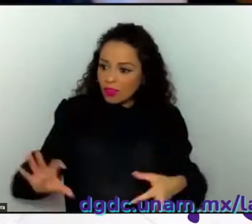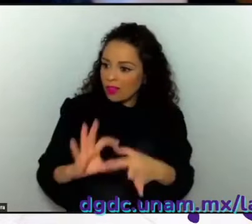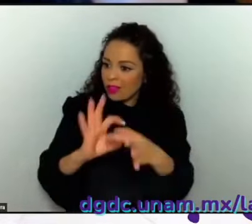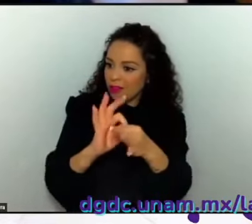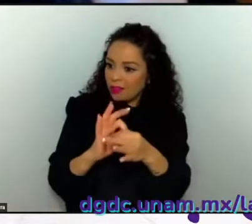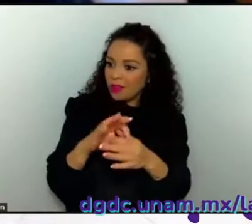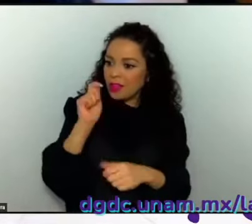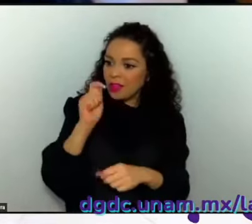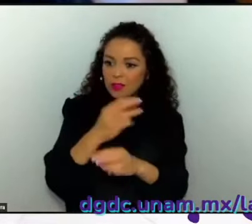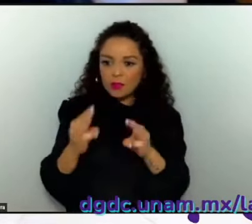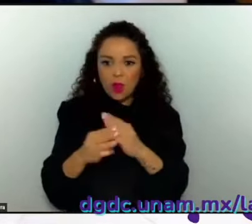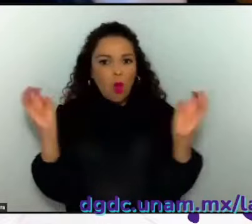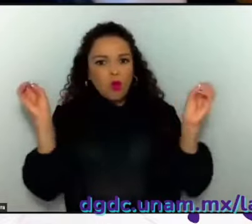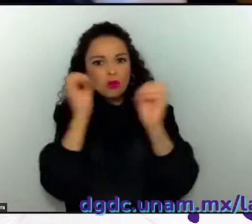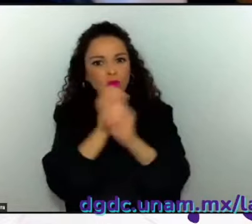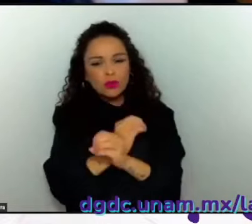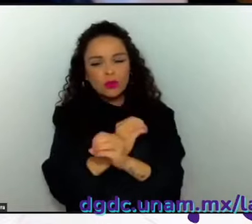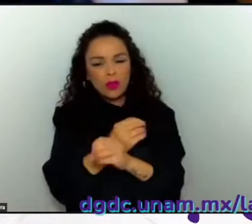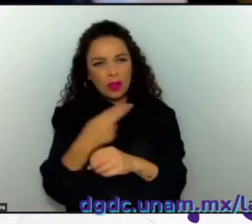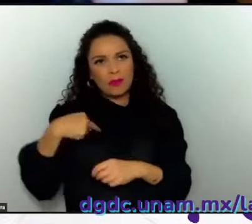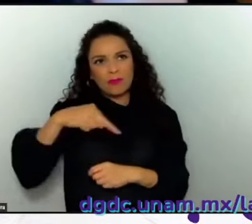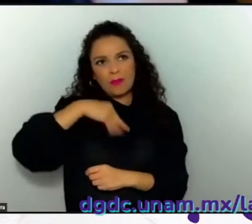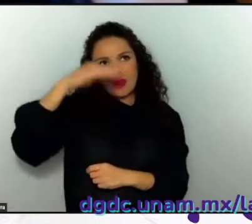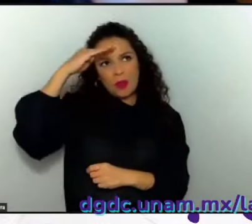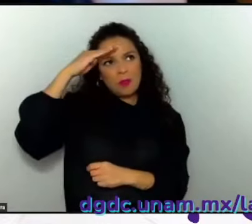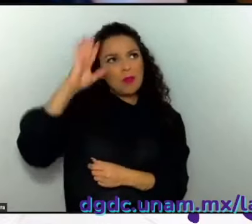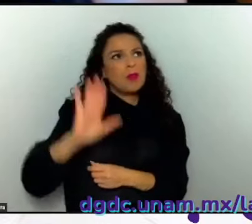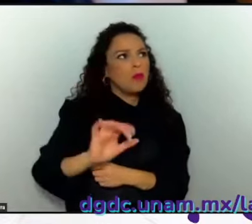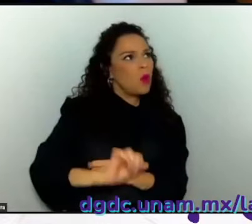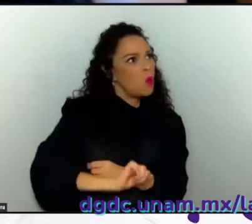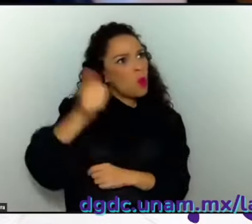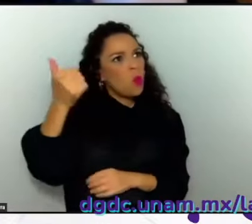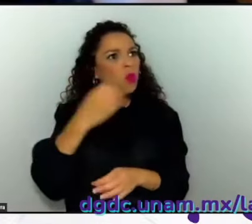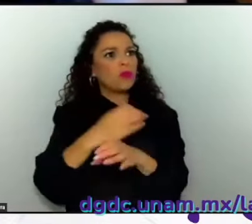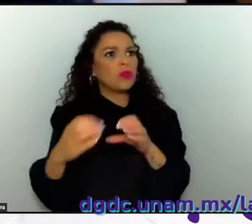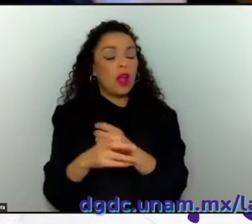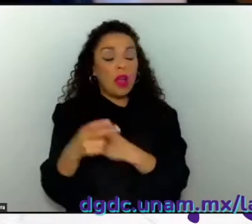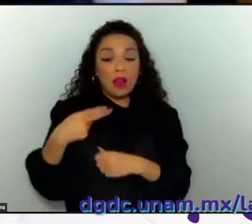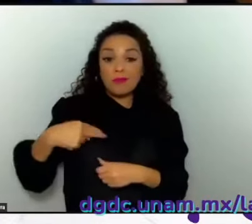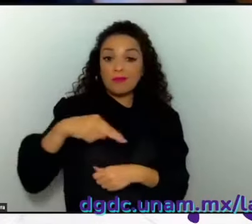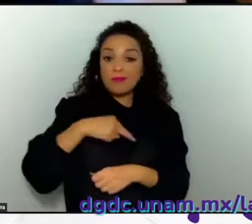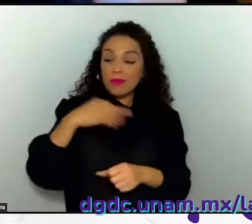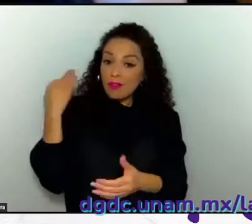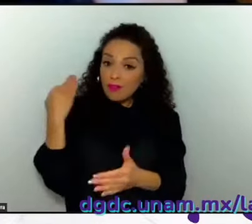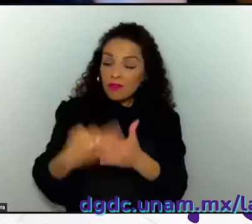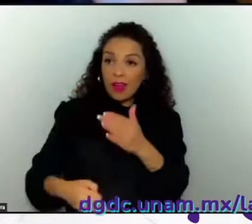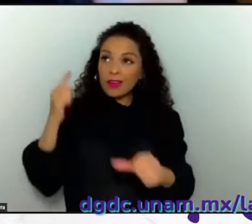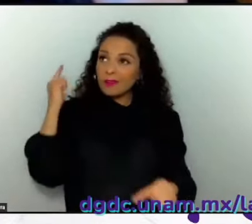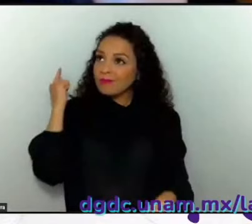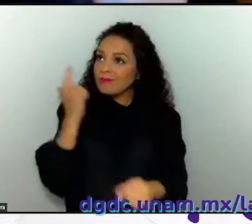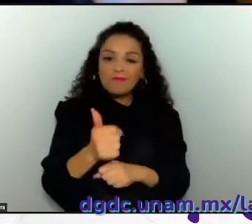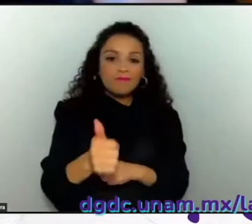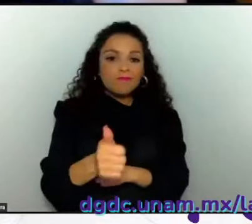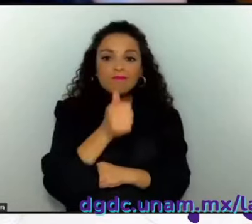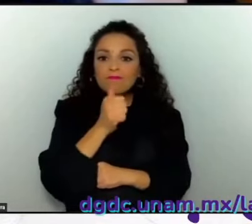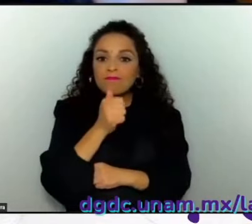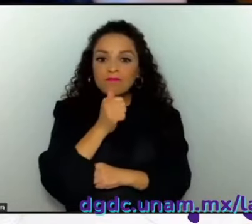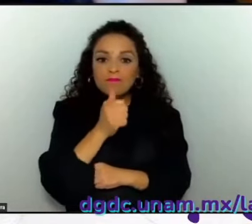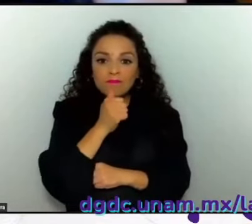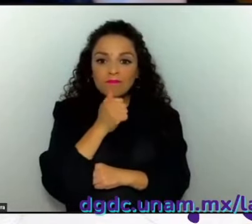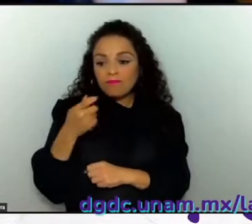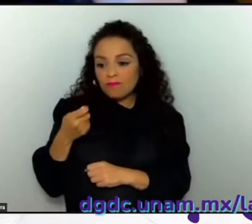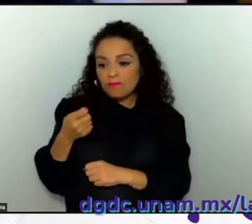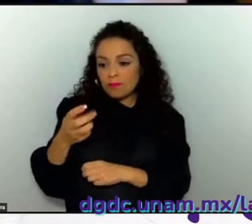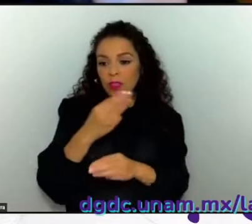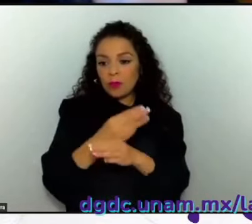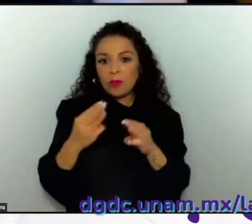algo extra, creemos que debe ser una partícula que simplemente no hemos descubierto en nuestros aceleradores y que no está en el modelo estándar, le llamamos materia oscura fría. De hecho, en